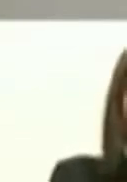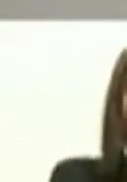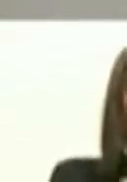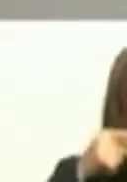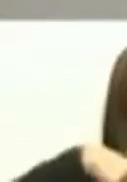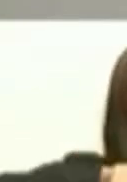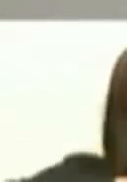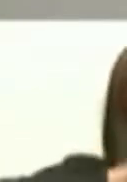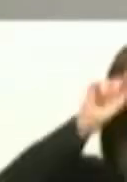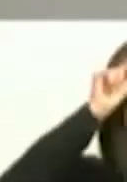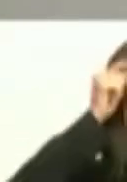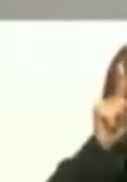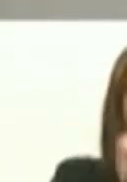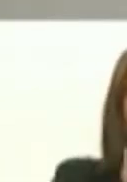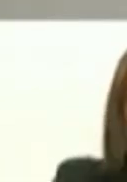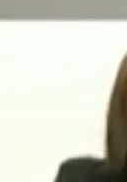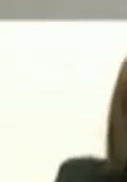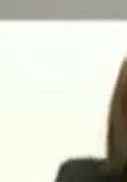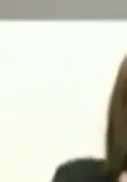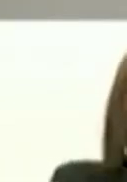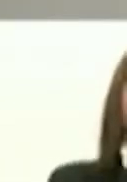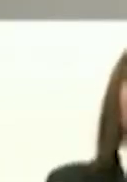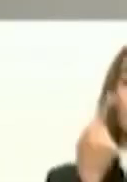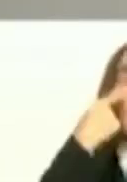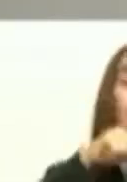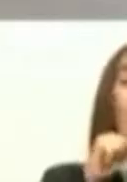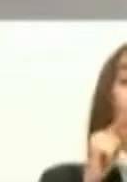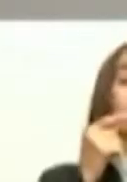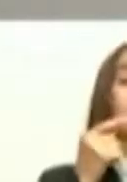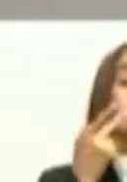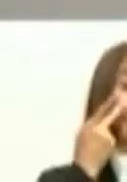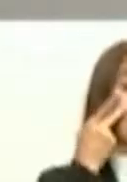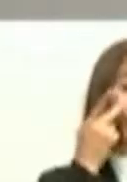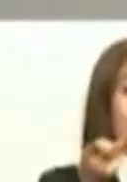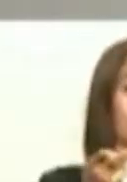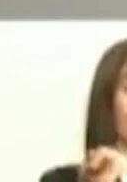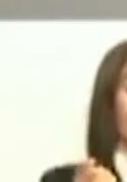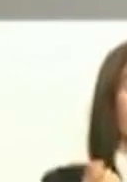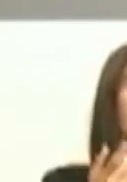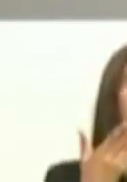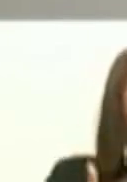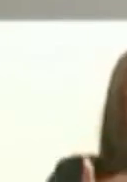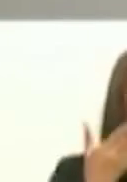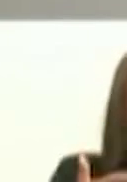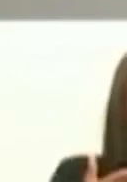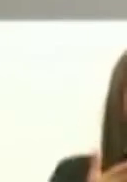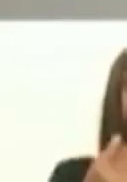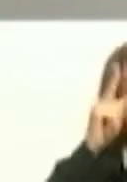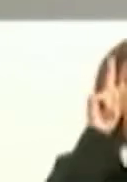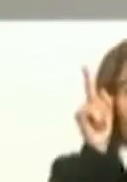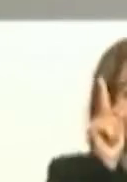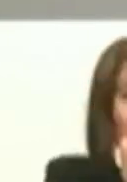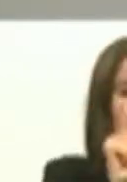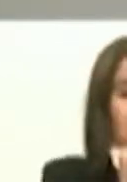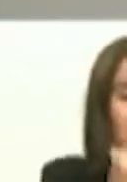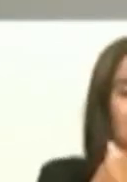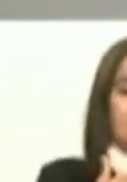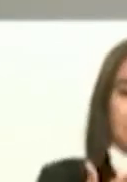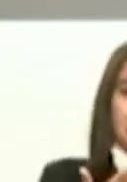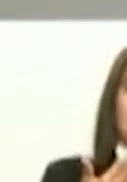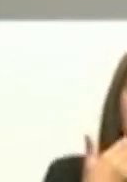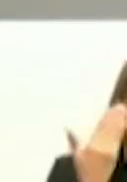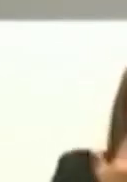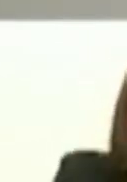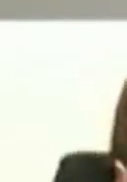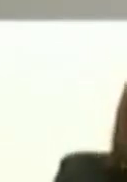le corresponde decir demostrar que lo que estoy diciendo de él es real Pero luego está diciendo que su hijo un delincuente que es una empresa